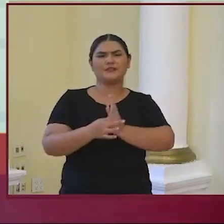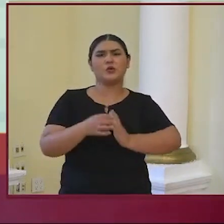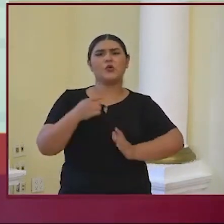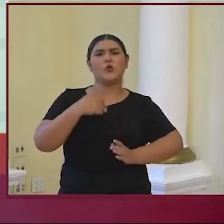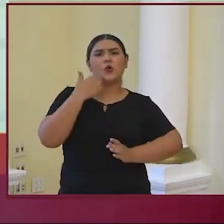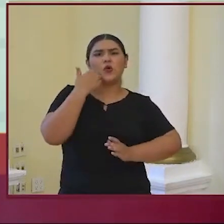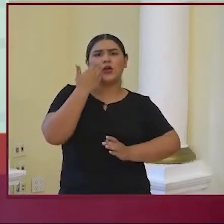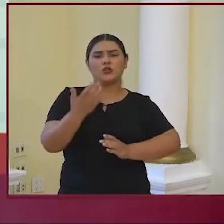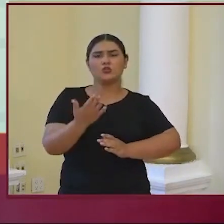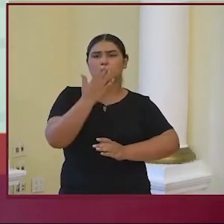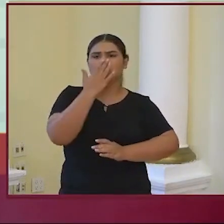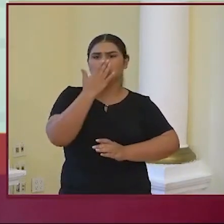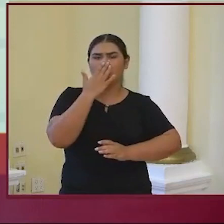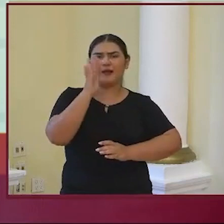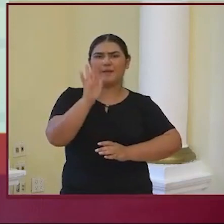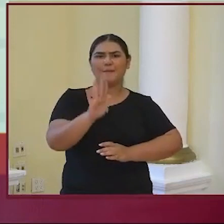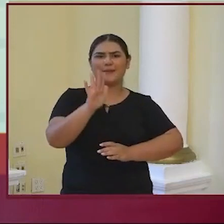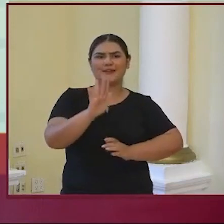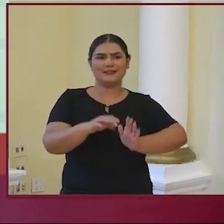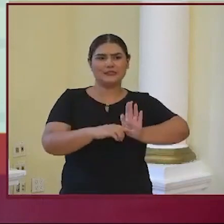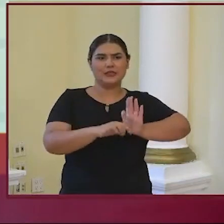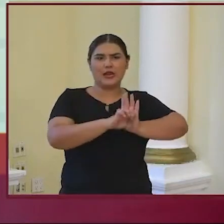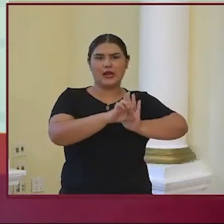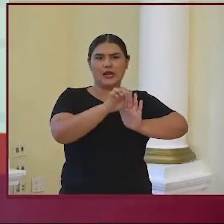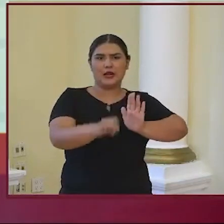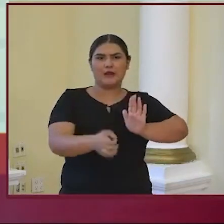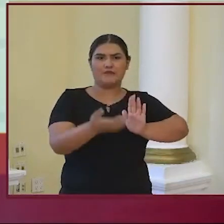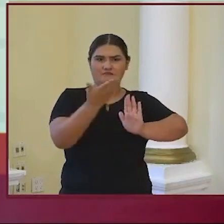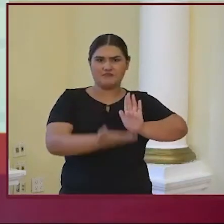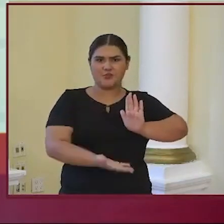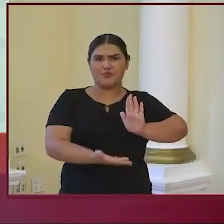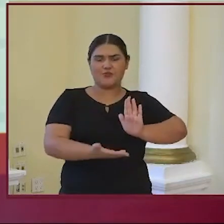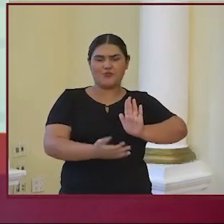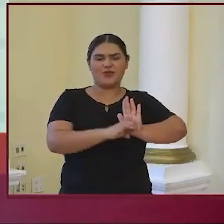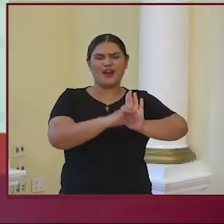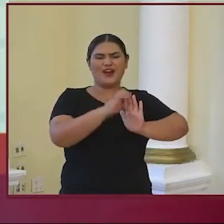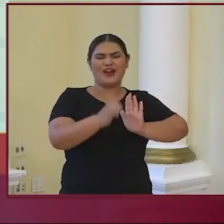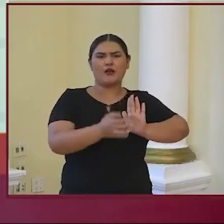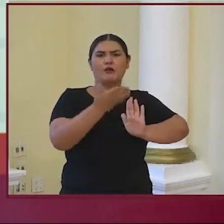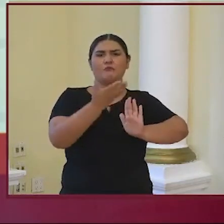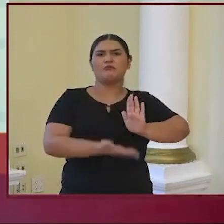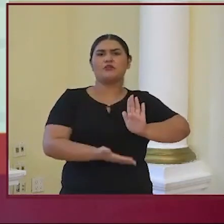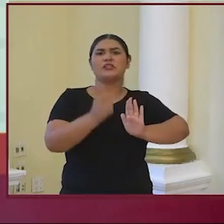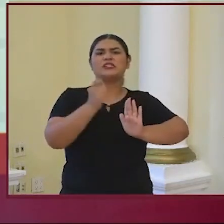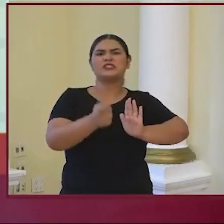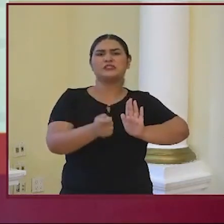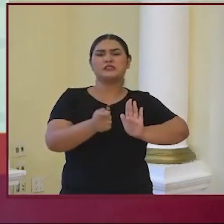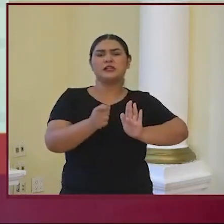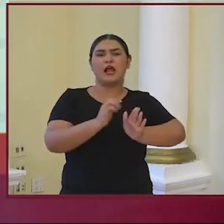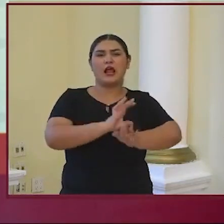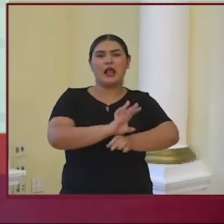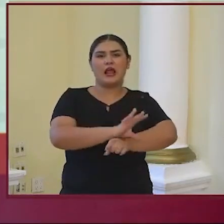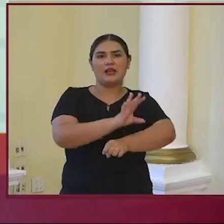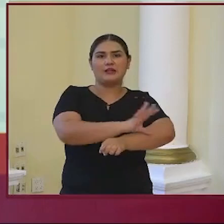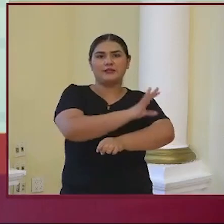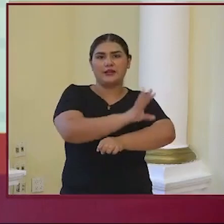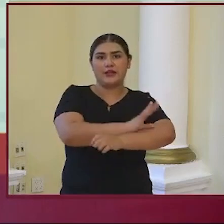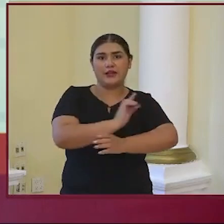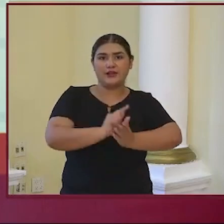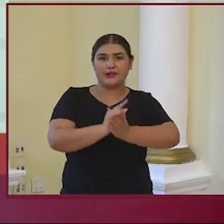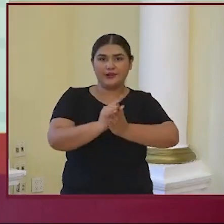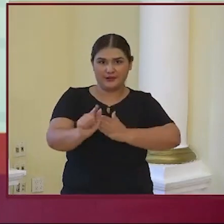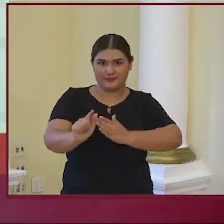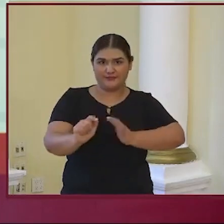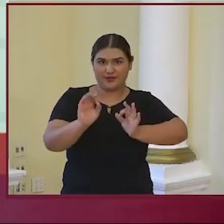modelo para la generación de energía limpias. Y